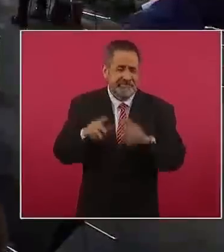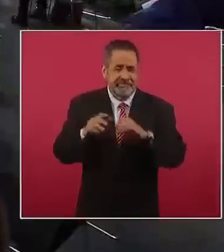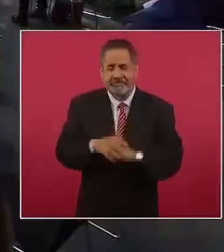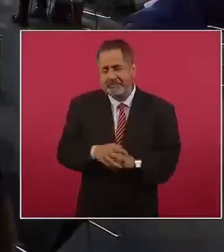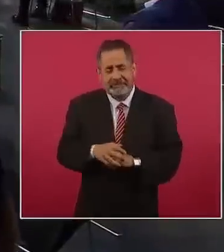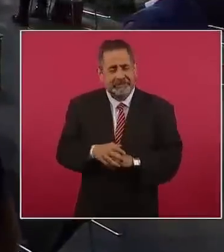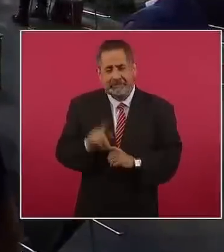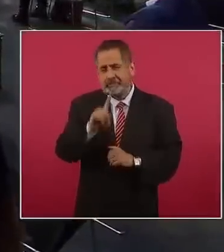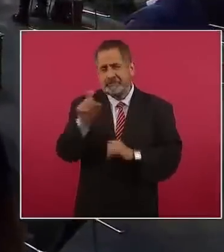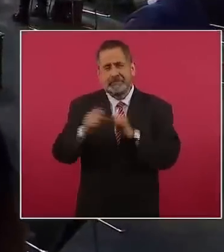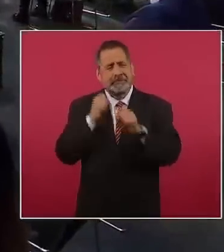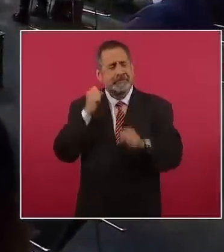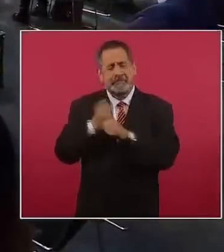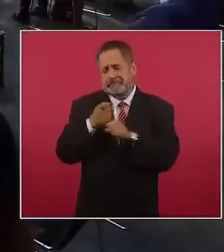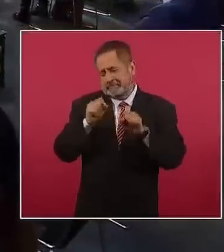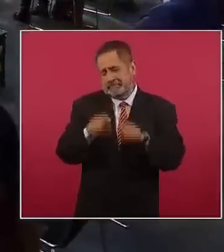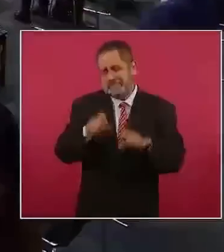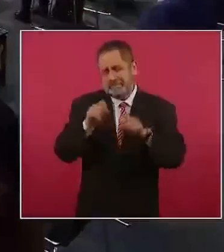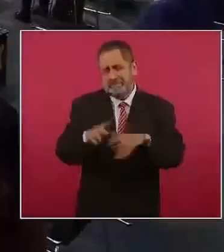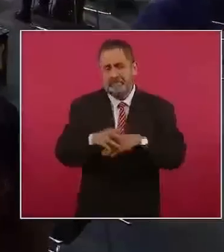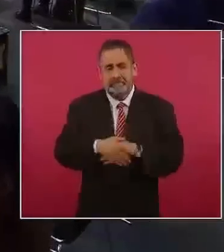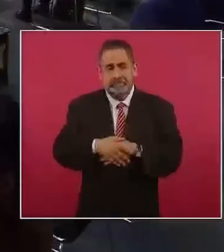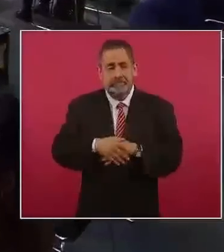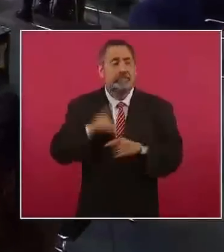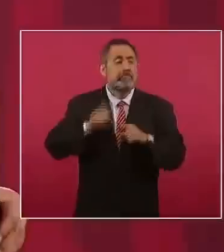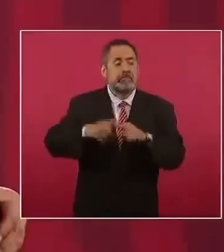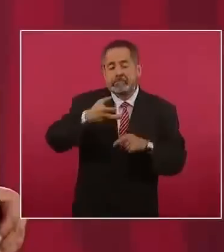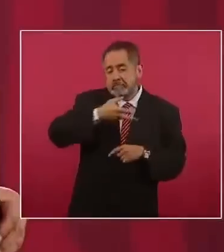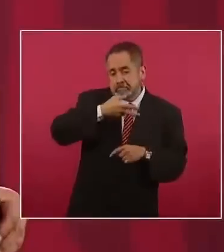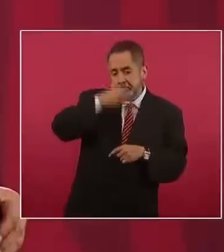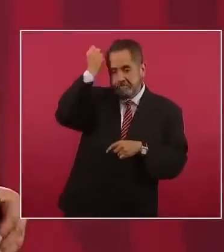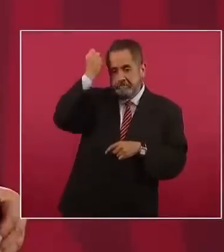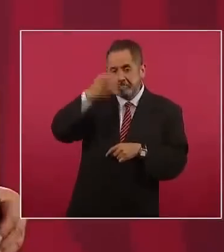siglos del tapado.